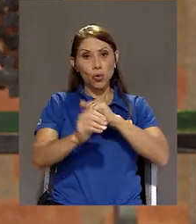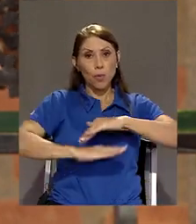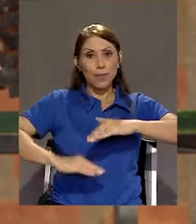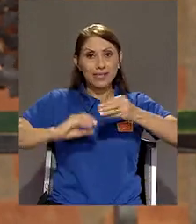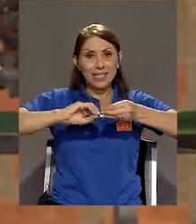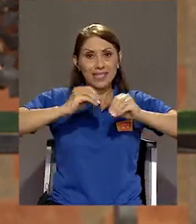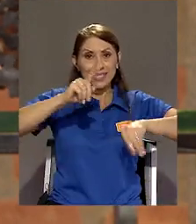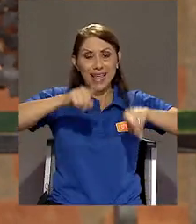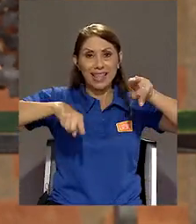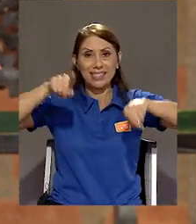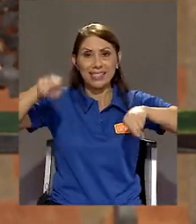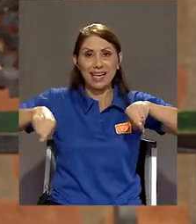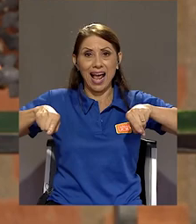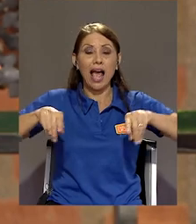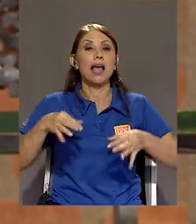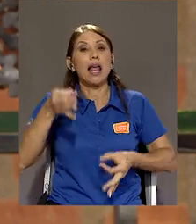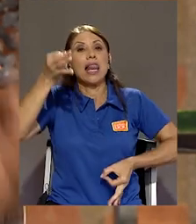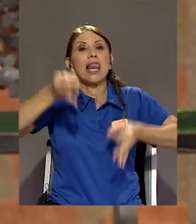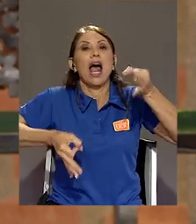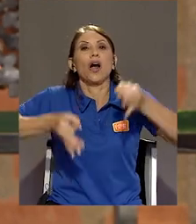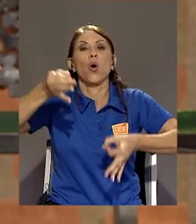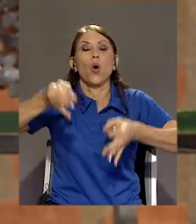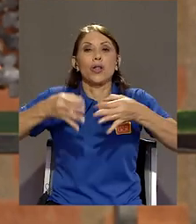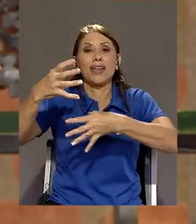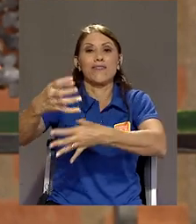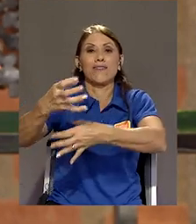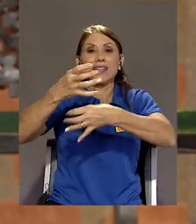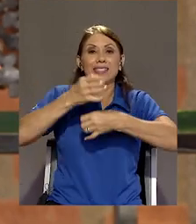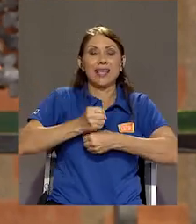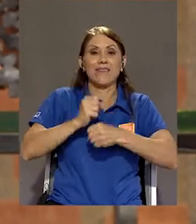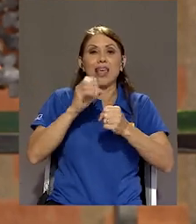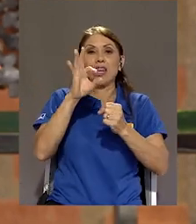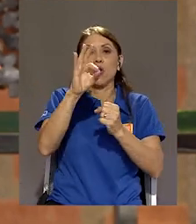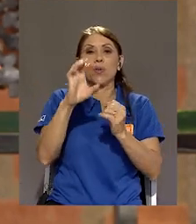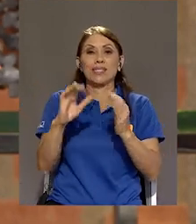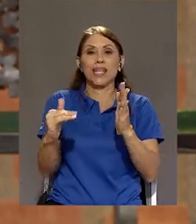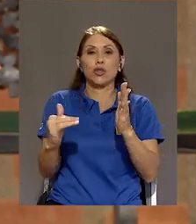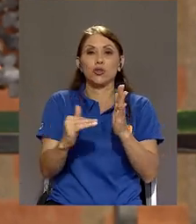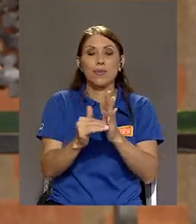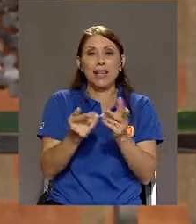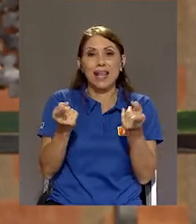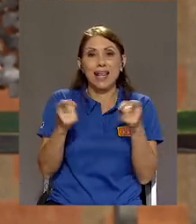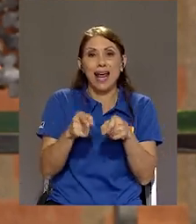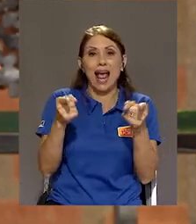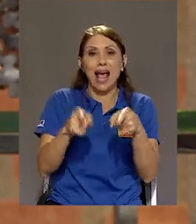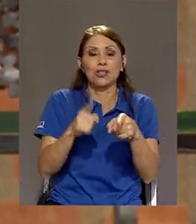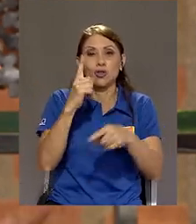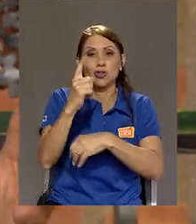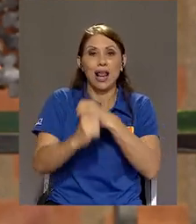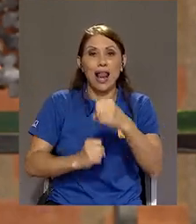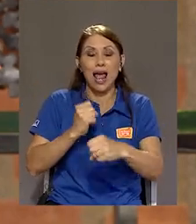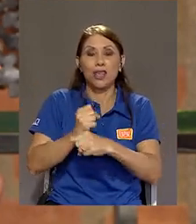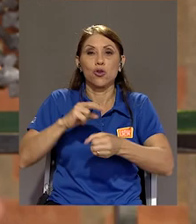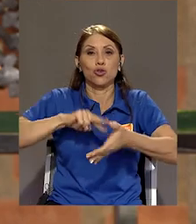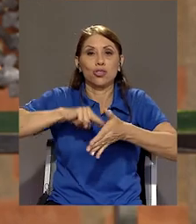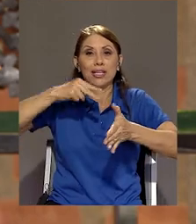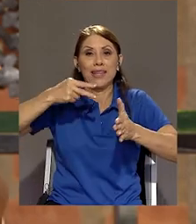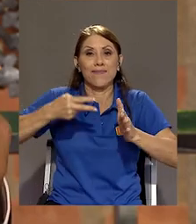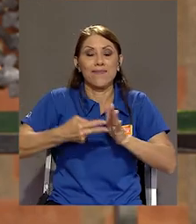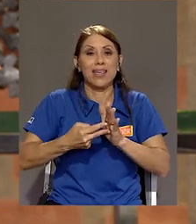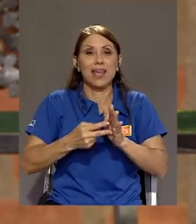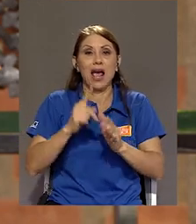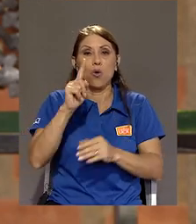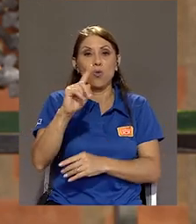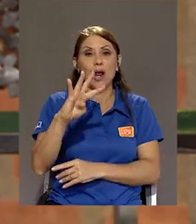estadísticamente que la Corte recibe 900,000 casos al año, estamos hablando de que la cuarta parte